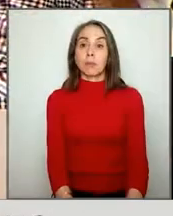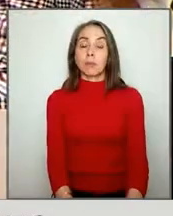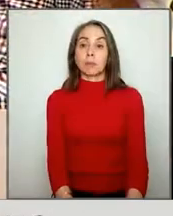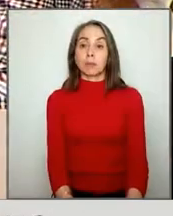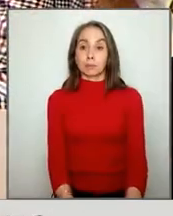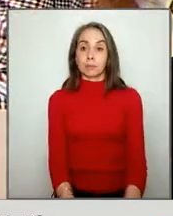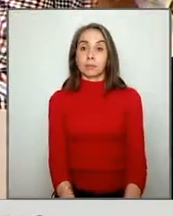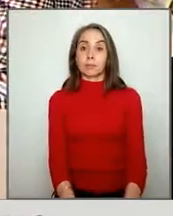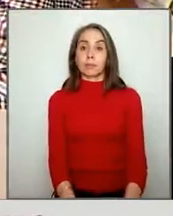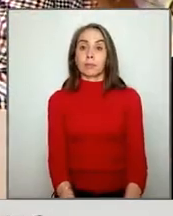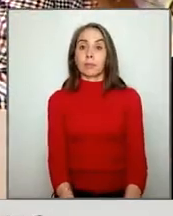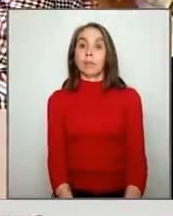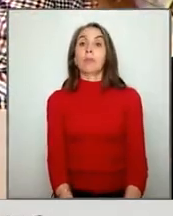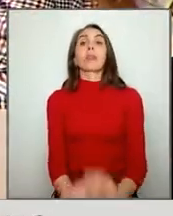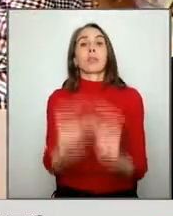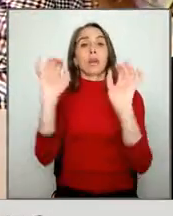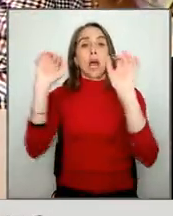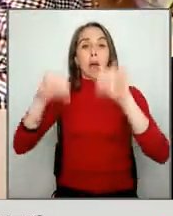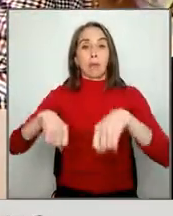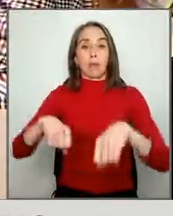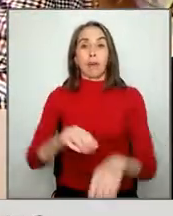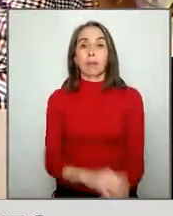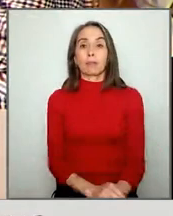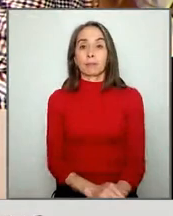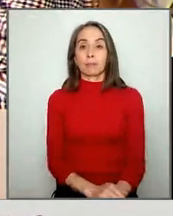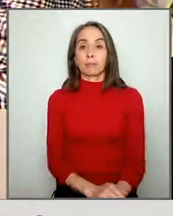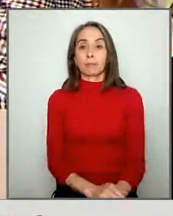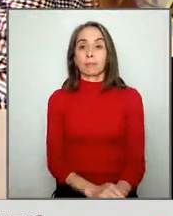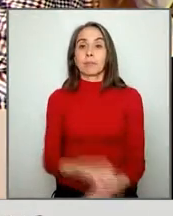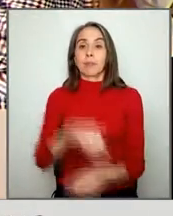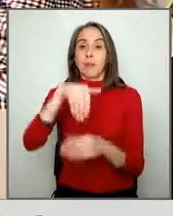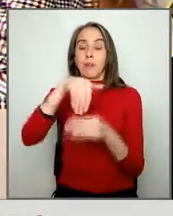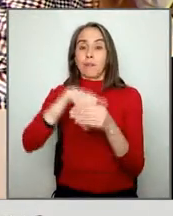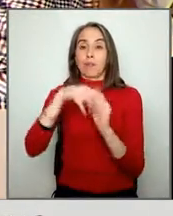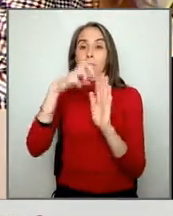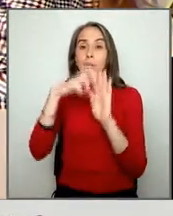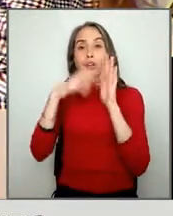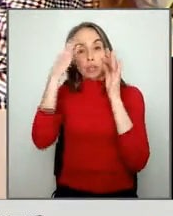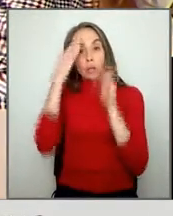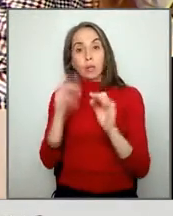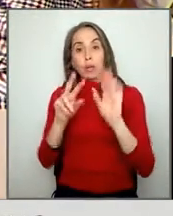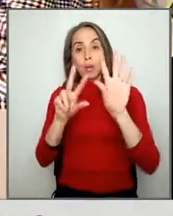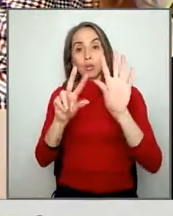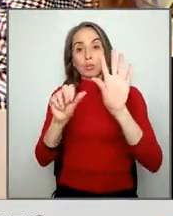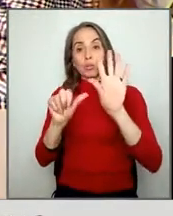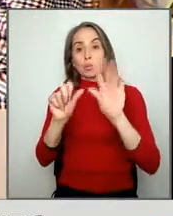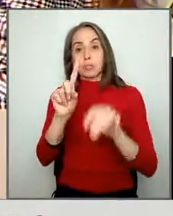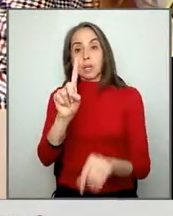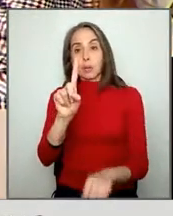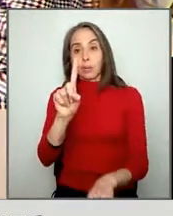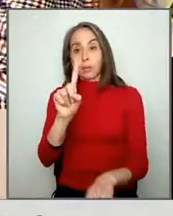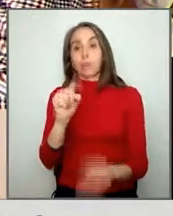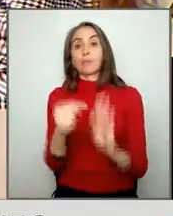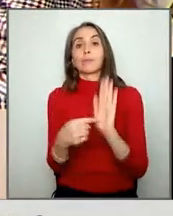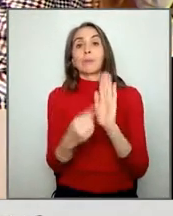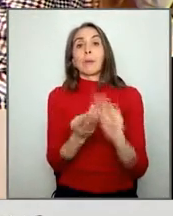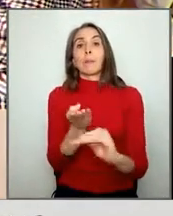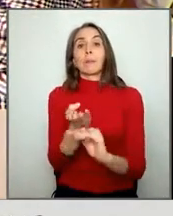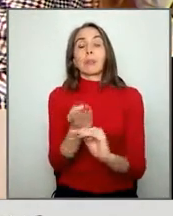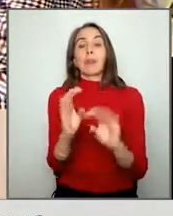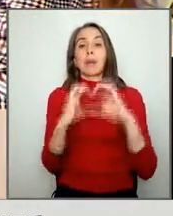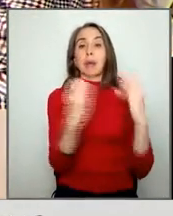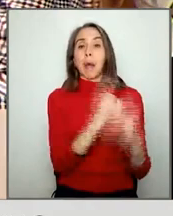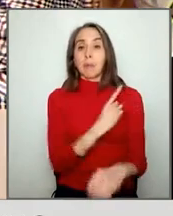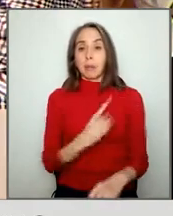ha aprobado en votación la resolución 861 por medio de la cual la cámara de diputados se acuerda